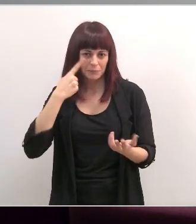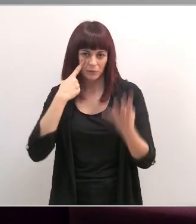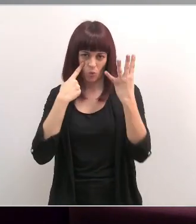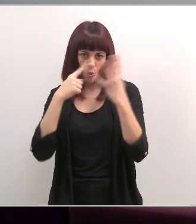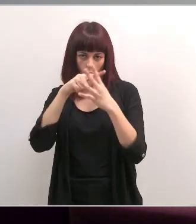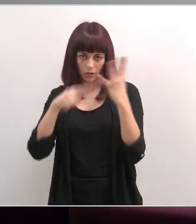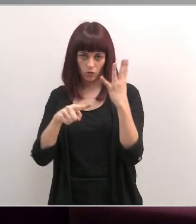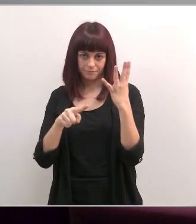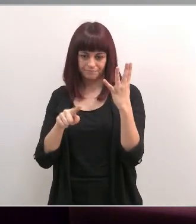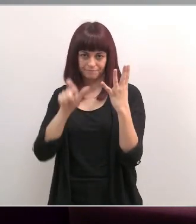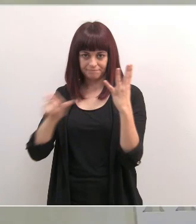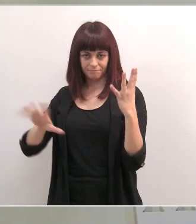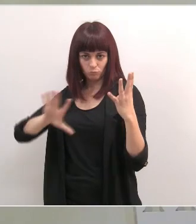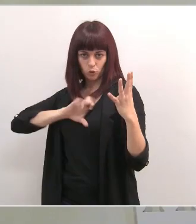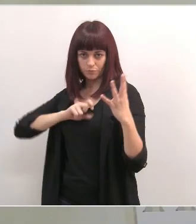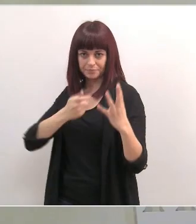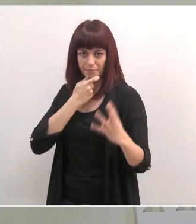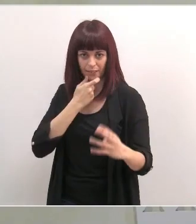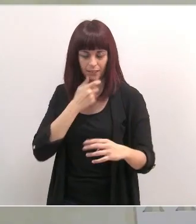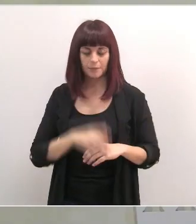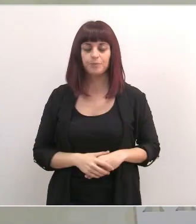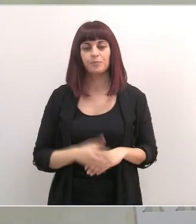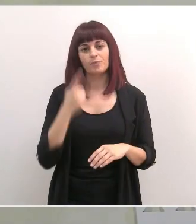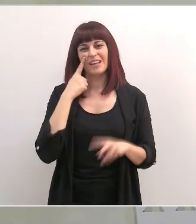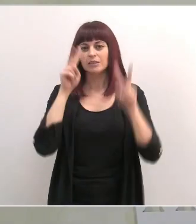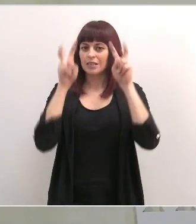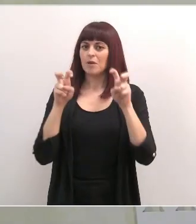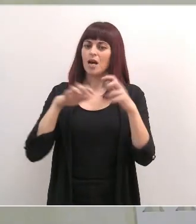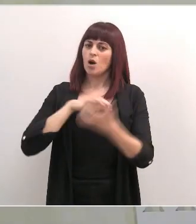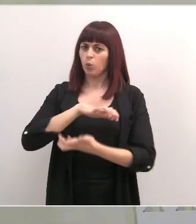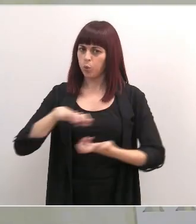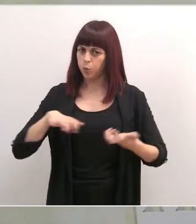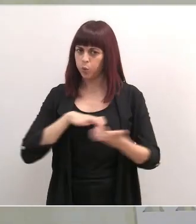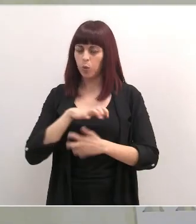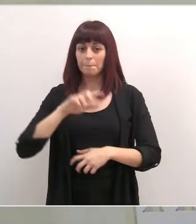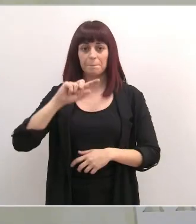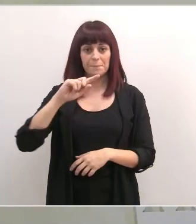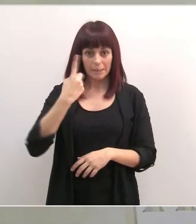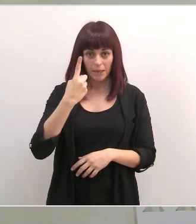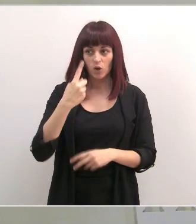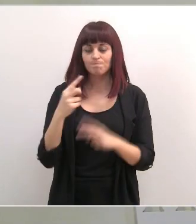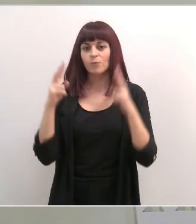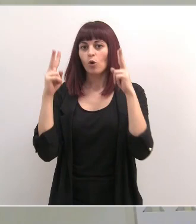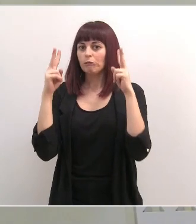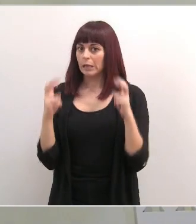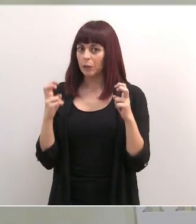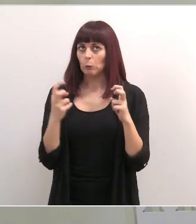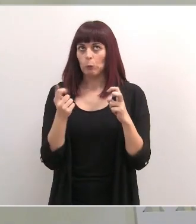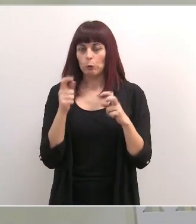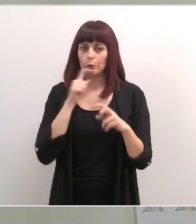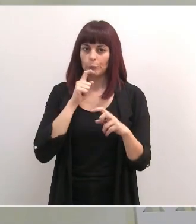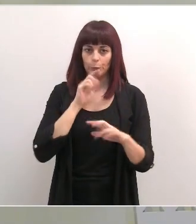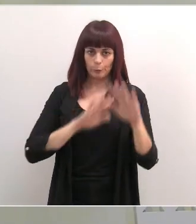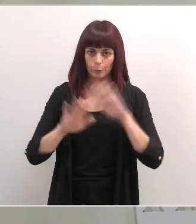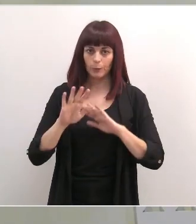casos. Bueno, realmente hay mucha controversia sobre, en primer lugar, por lo que entendemos sobre el confinamiento. Es verdad que ahora mismo la gente está hablando